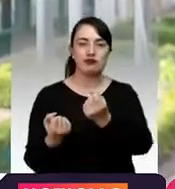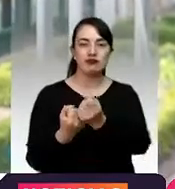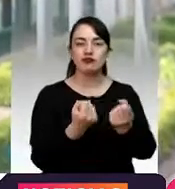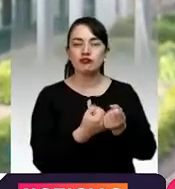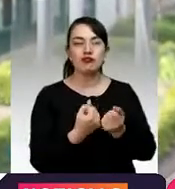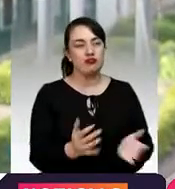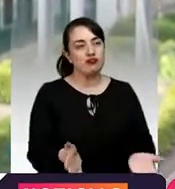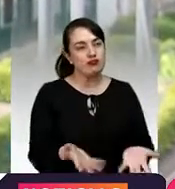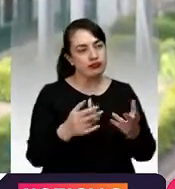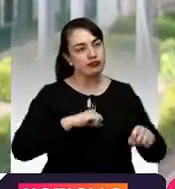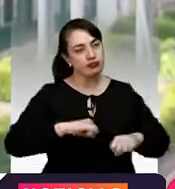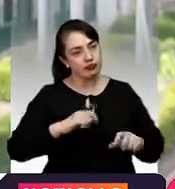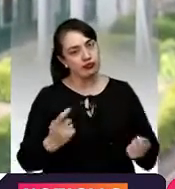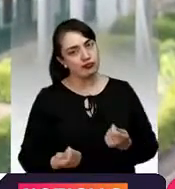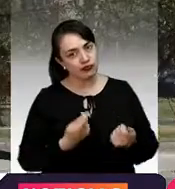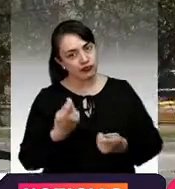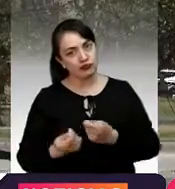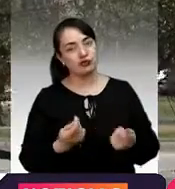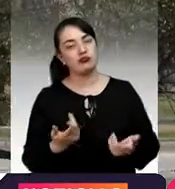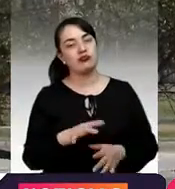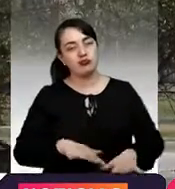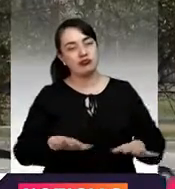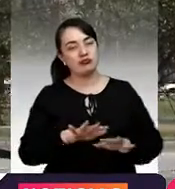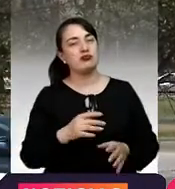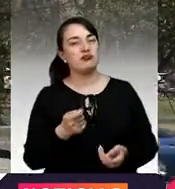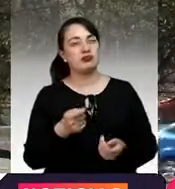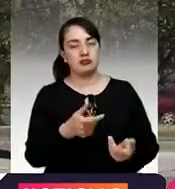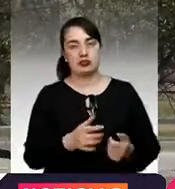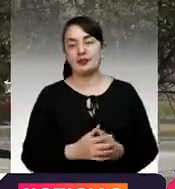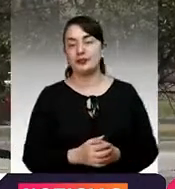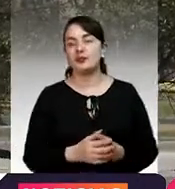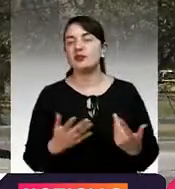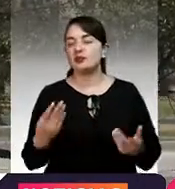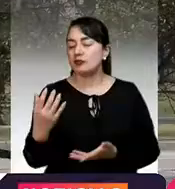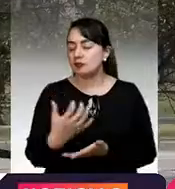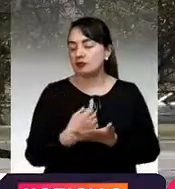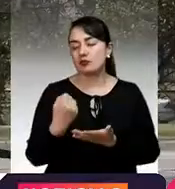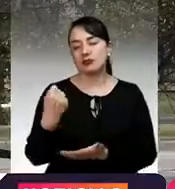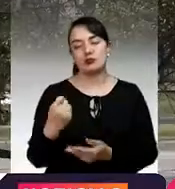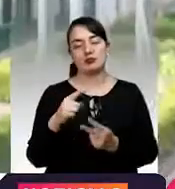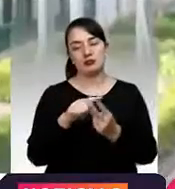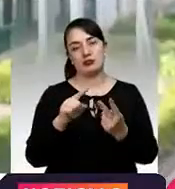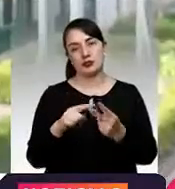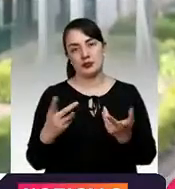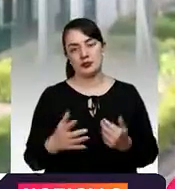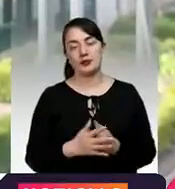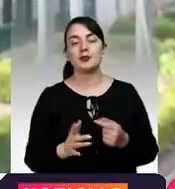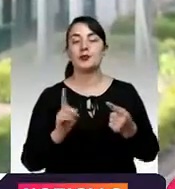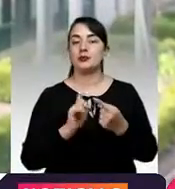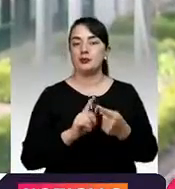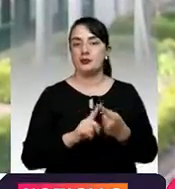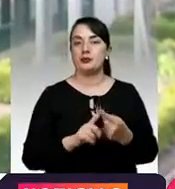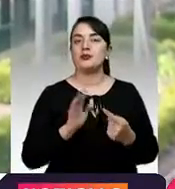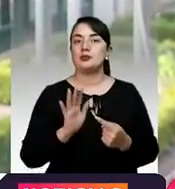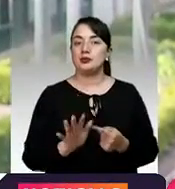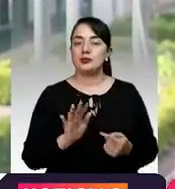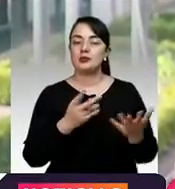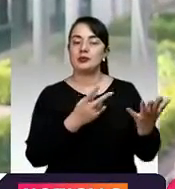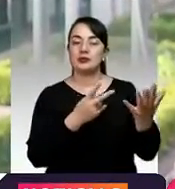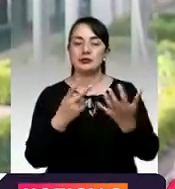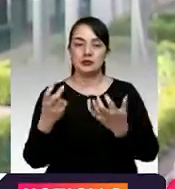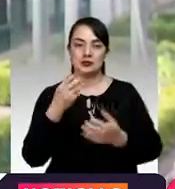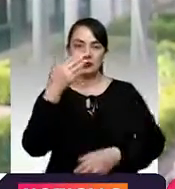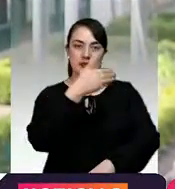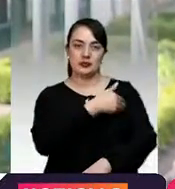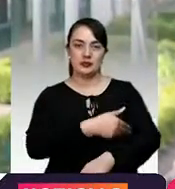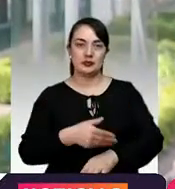reactivación económica, dándolos en capital semilla. Los dineros fueron obtenidos de dos fuentes. Recursos que provienen 700 millones de